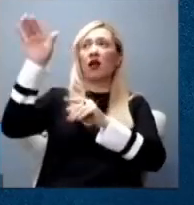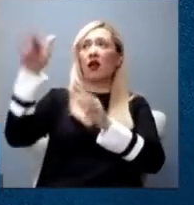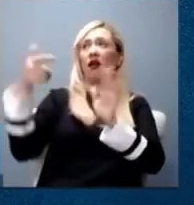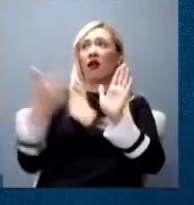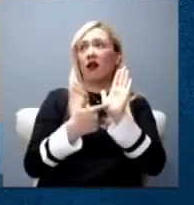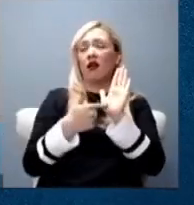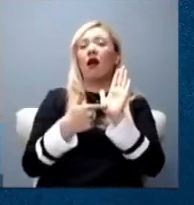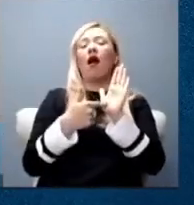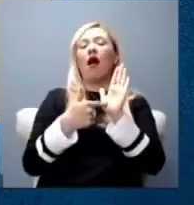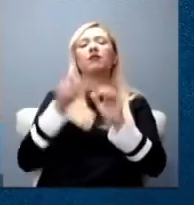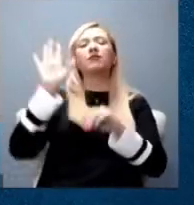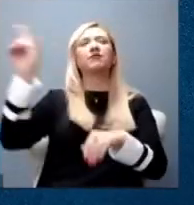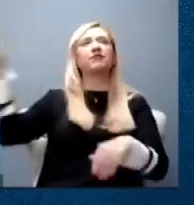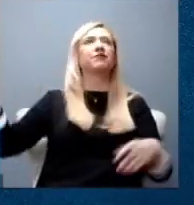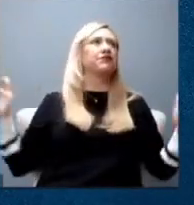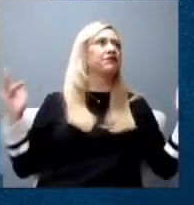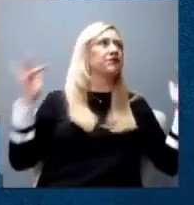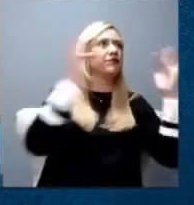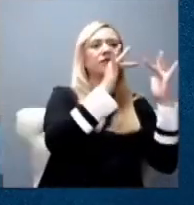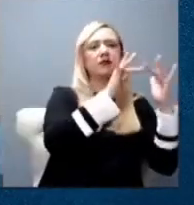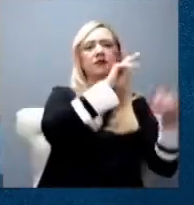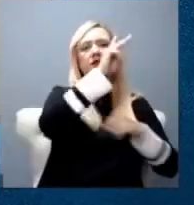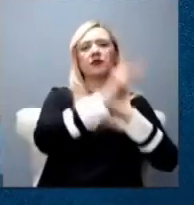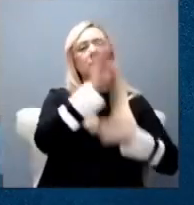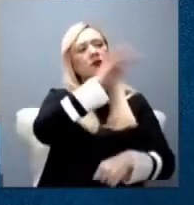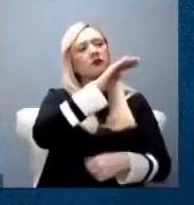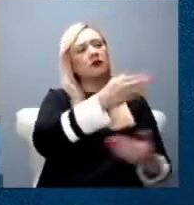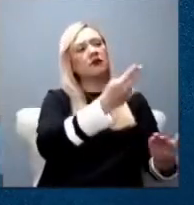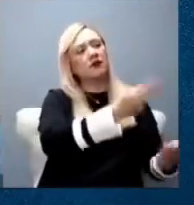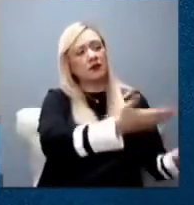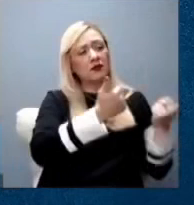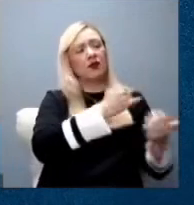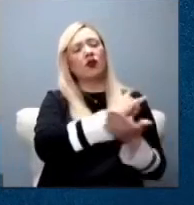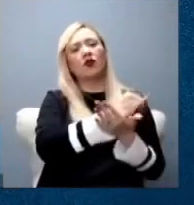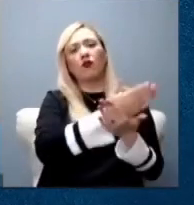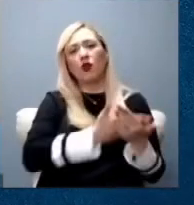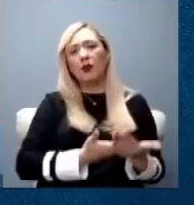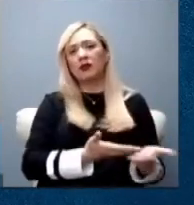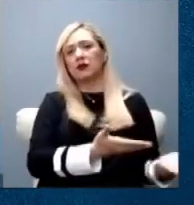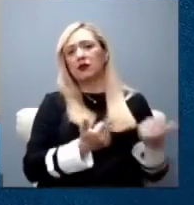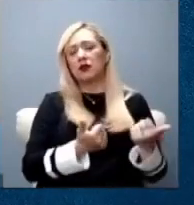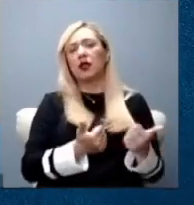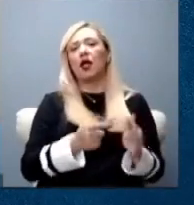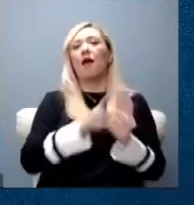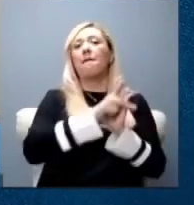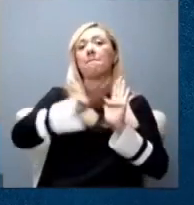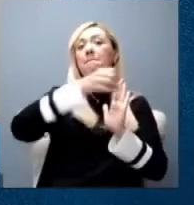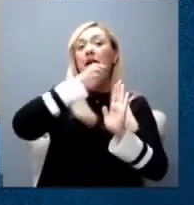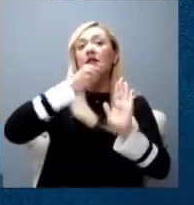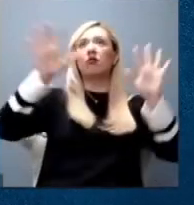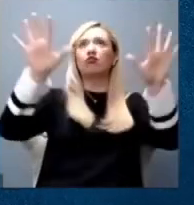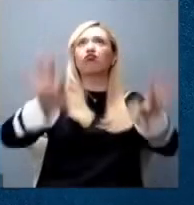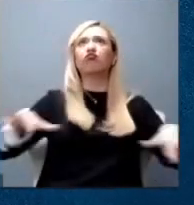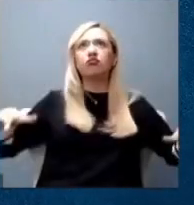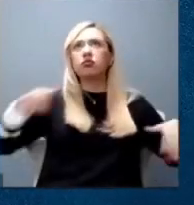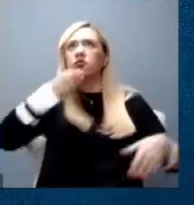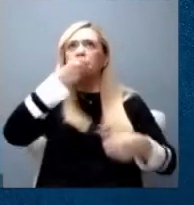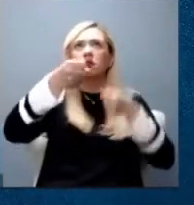se comunique con el Estado pidiendo la información al respecto. Los comunicados de prensa juegan un papel fundamental. También